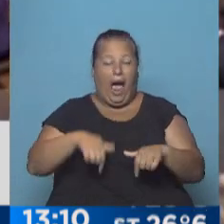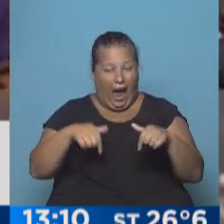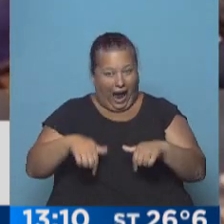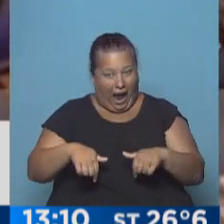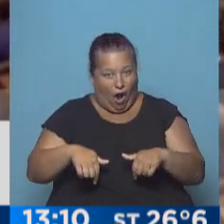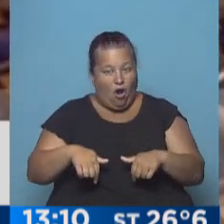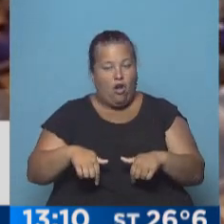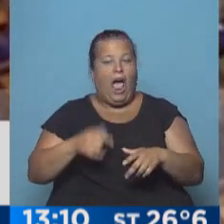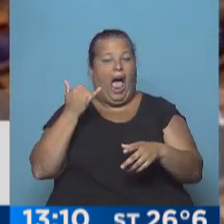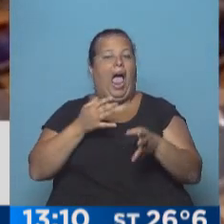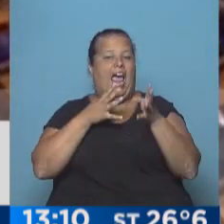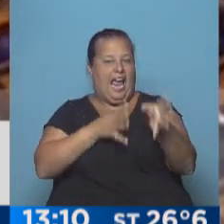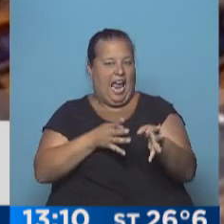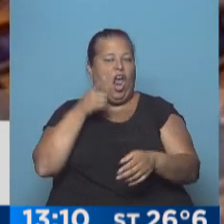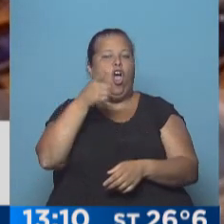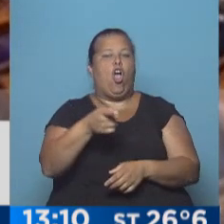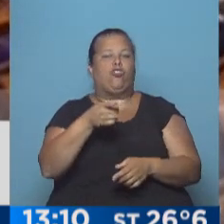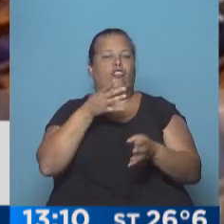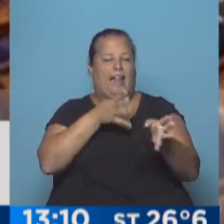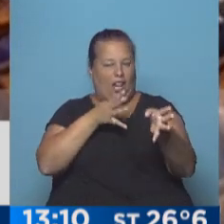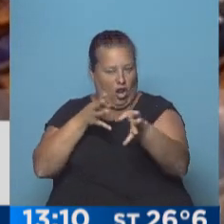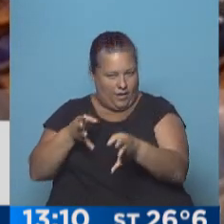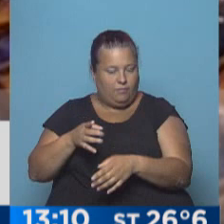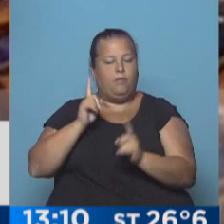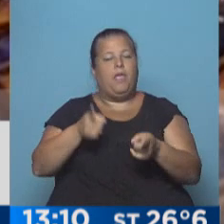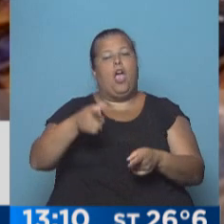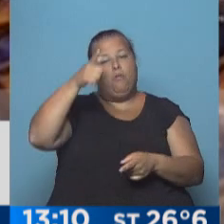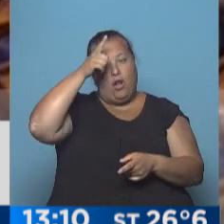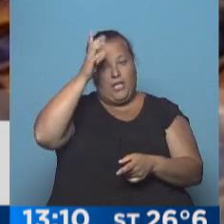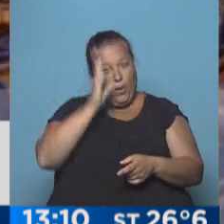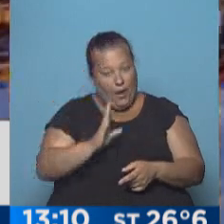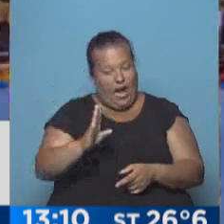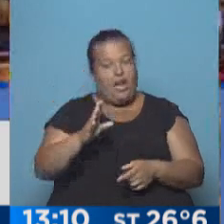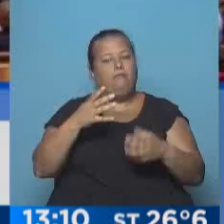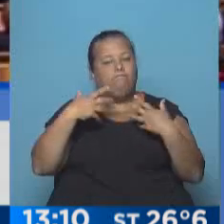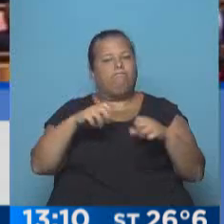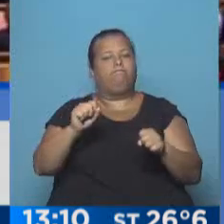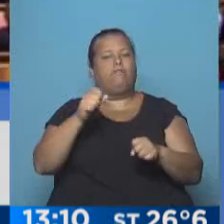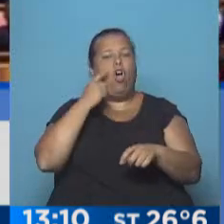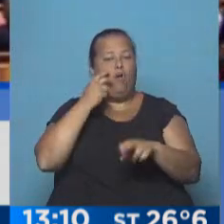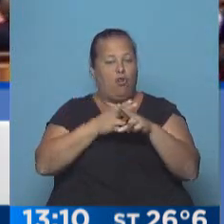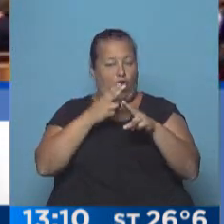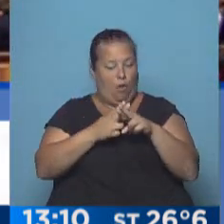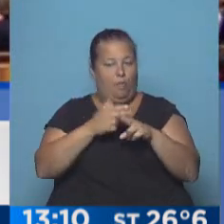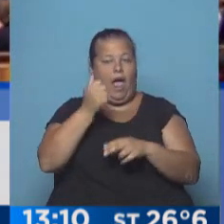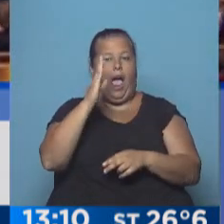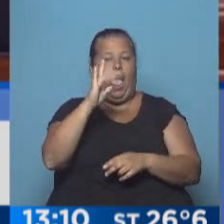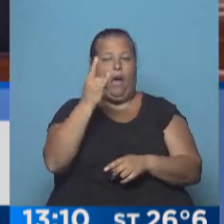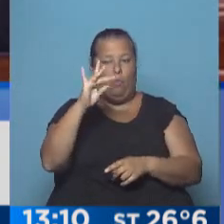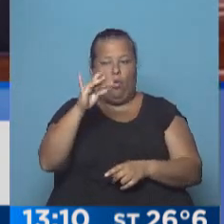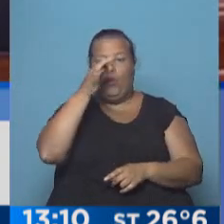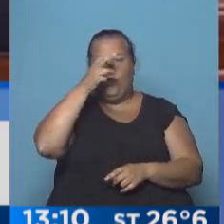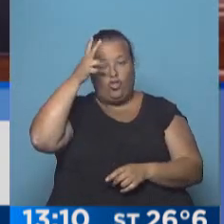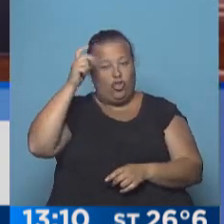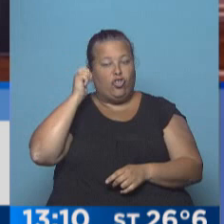momento están en guerra contra el terrorismo. Mientras tanto, la policía belga identificó a Abdelhamid Aboud, de 28 años,